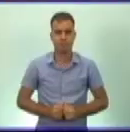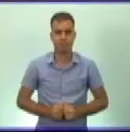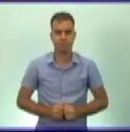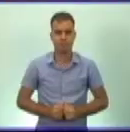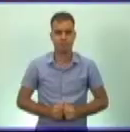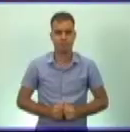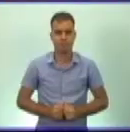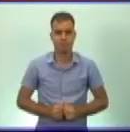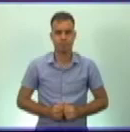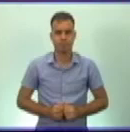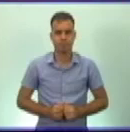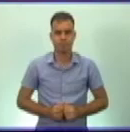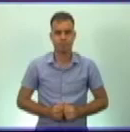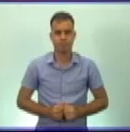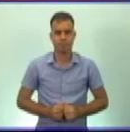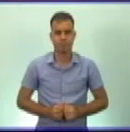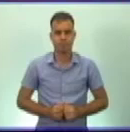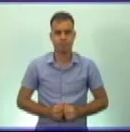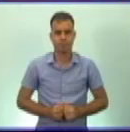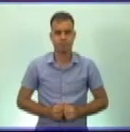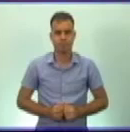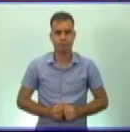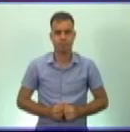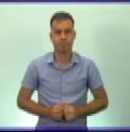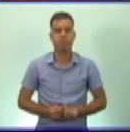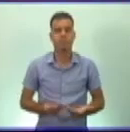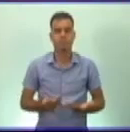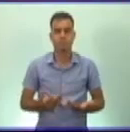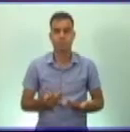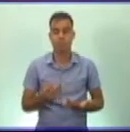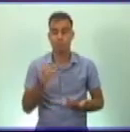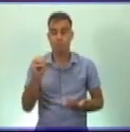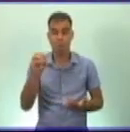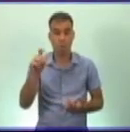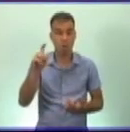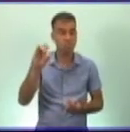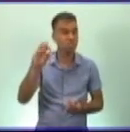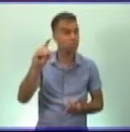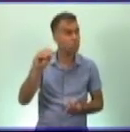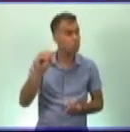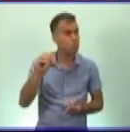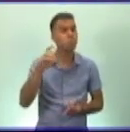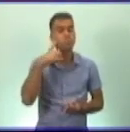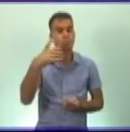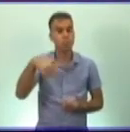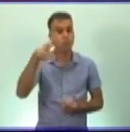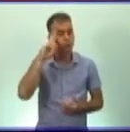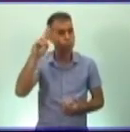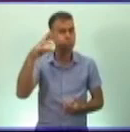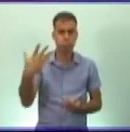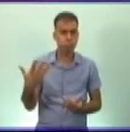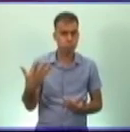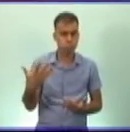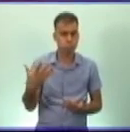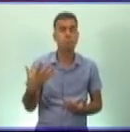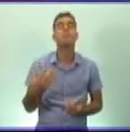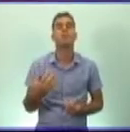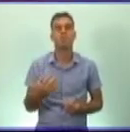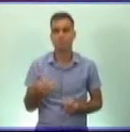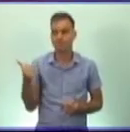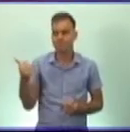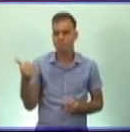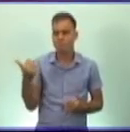Ahora bien, cuando hablamos de la obtención de óxidos, es importante recordar, como ya les había dicho, que estos se